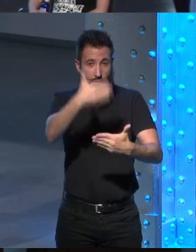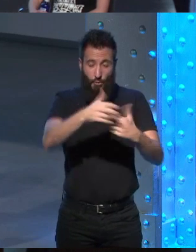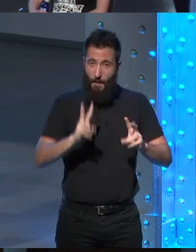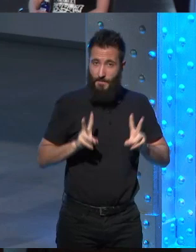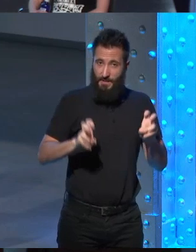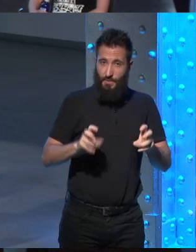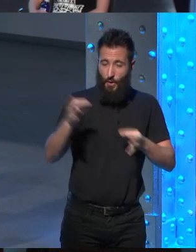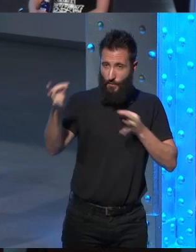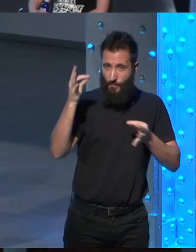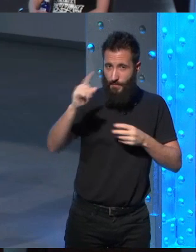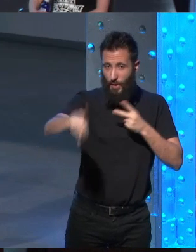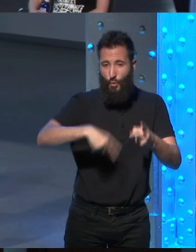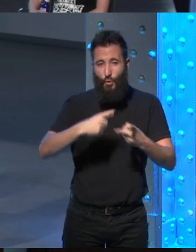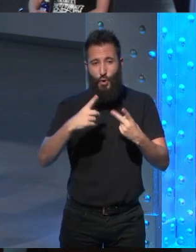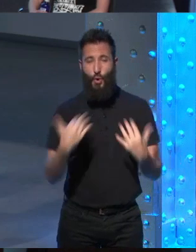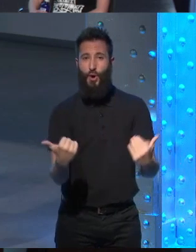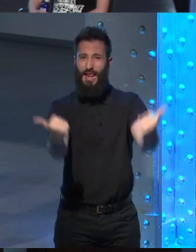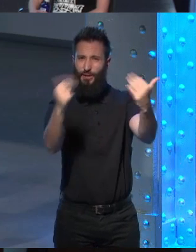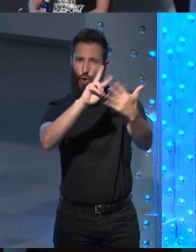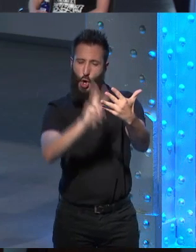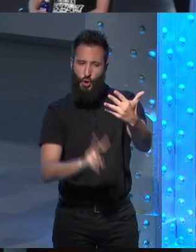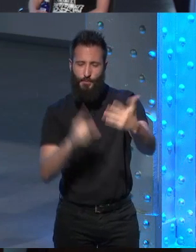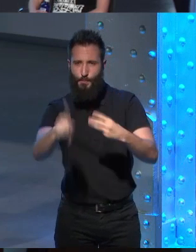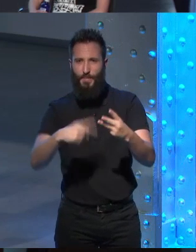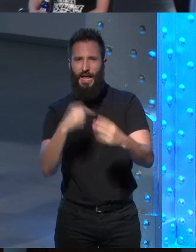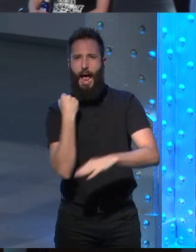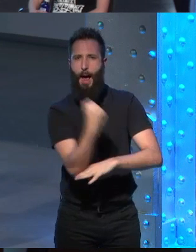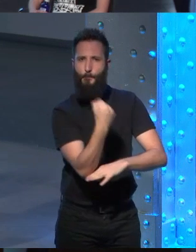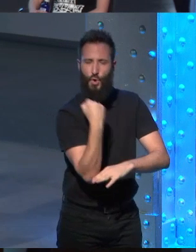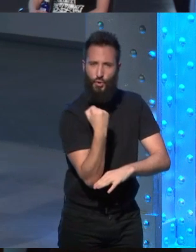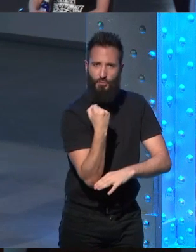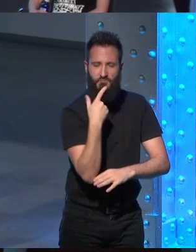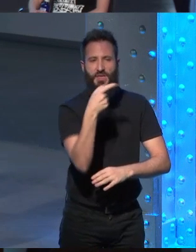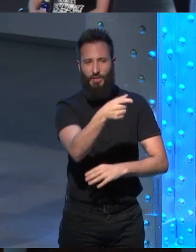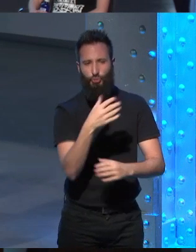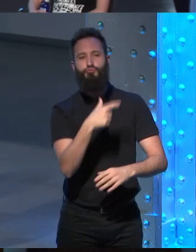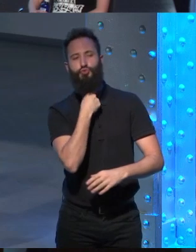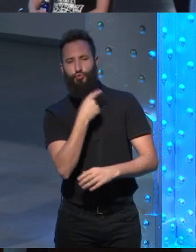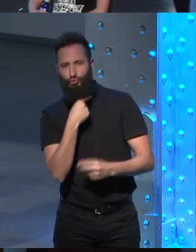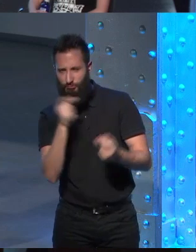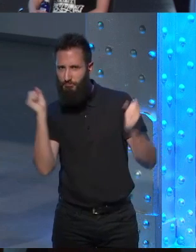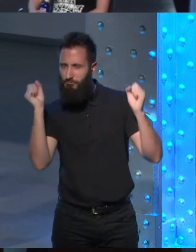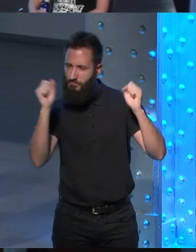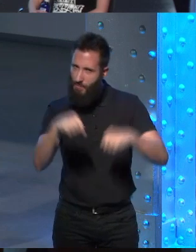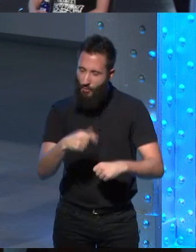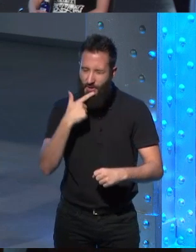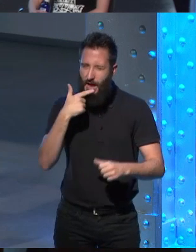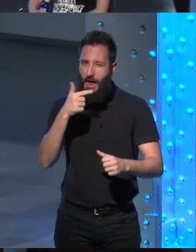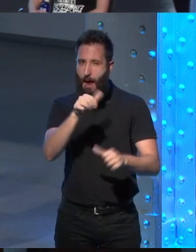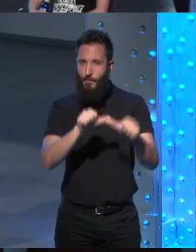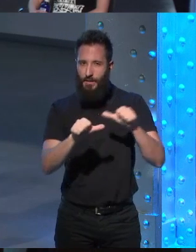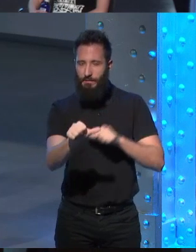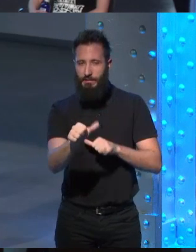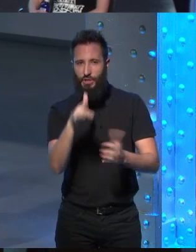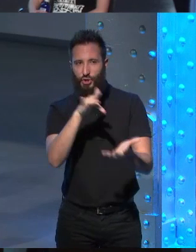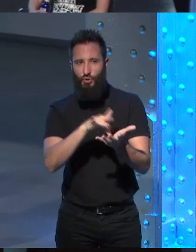pero al final es la sugerencia del lector y el apoyo que te da lo que tú vas diciendo, vale, esto es lo que gusta, esto es el... Entonces, ahí hay un doble